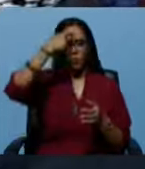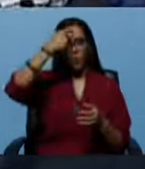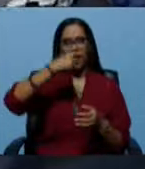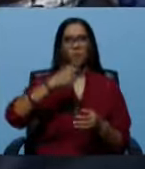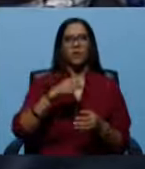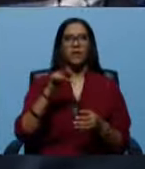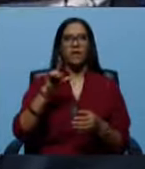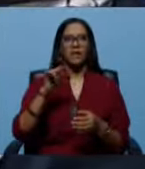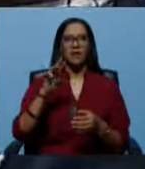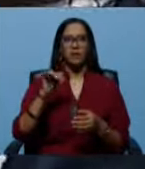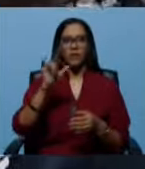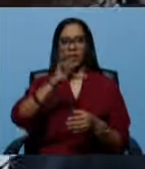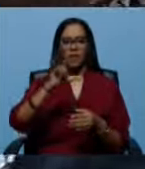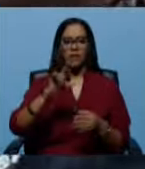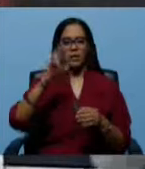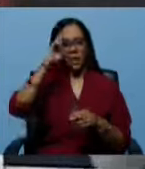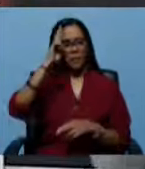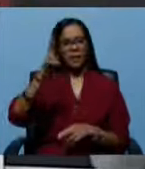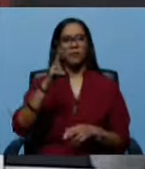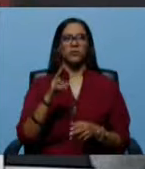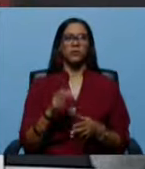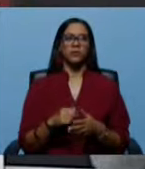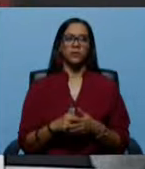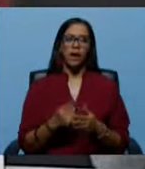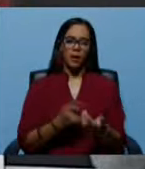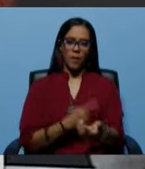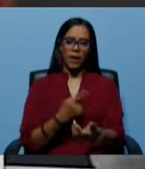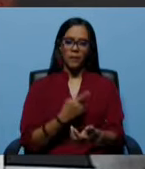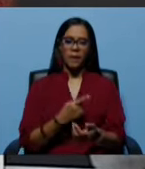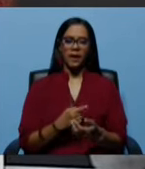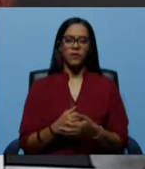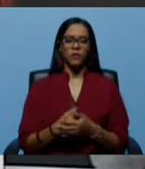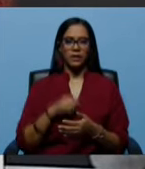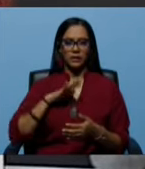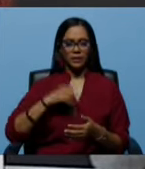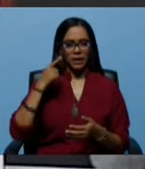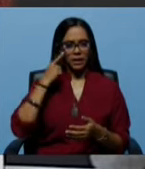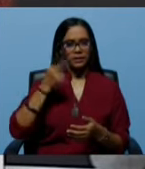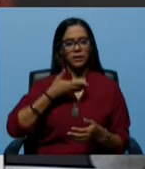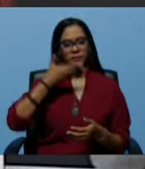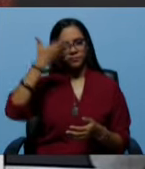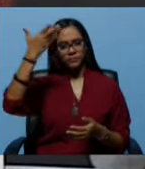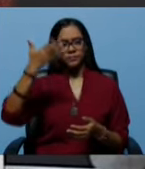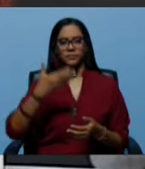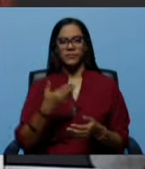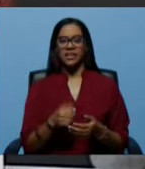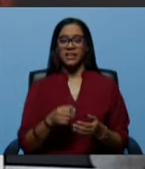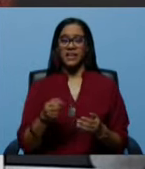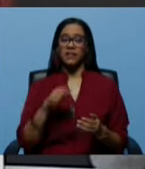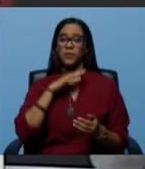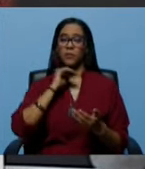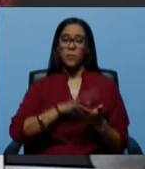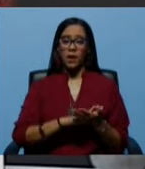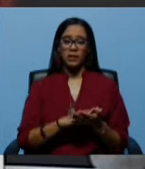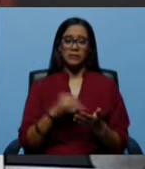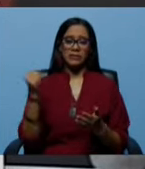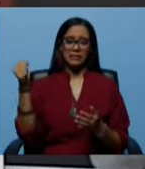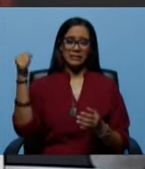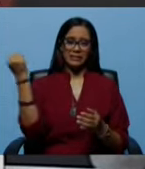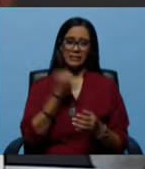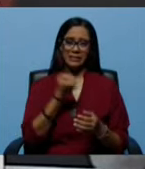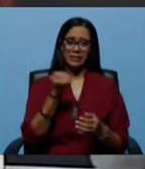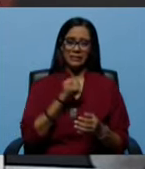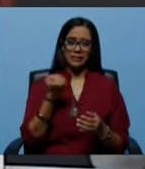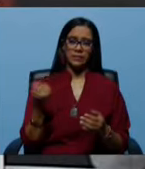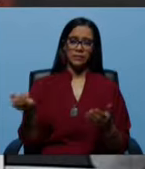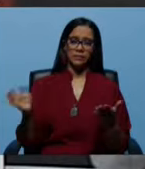nuestro respeto para los hermanos y hermanas que están allá siendo asediados y asesinados por